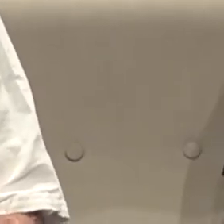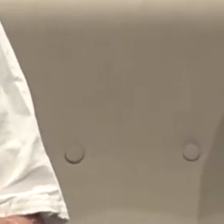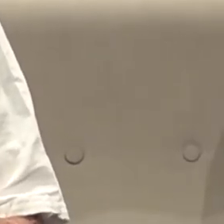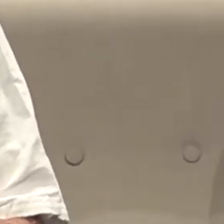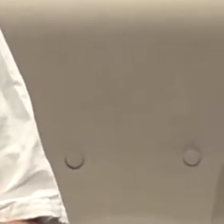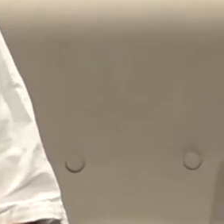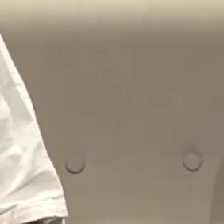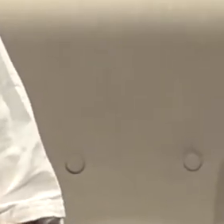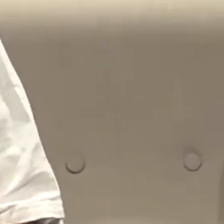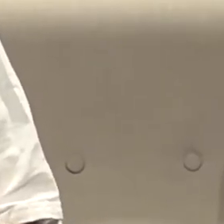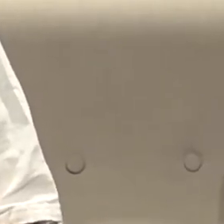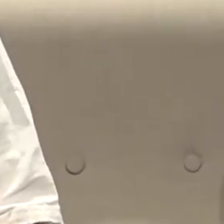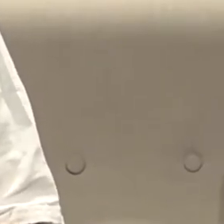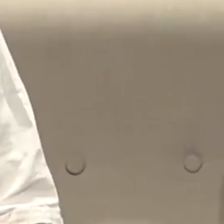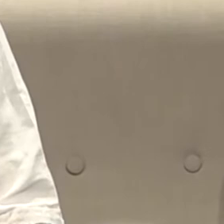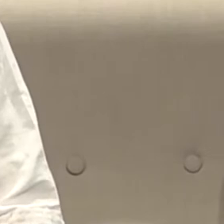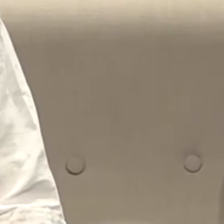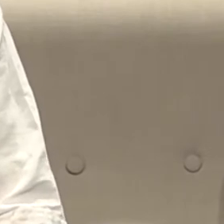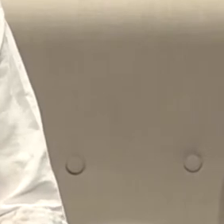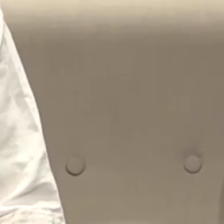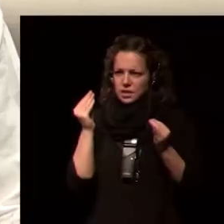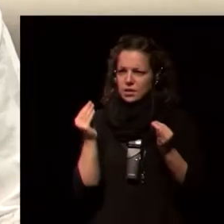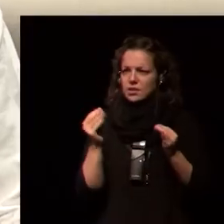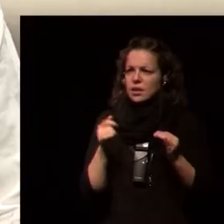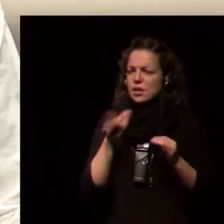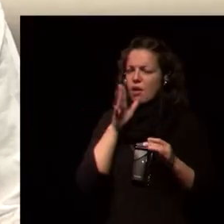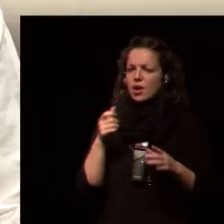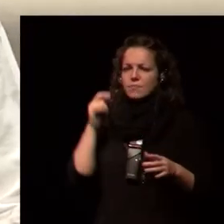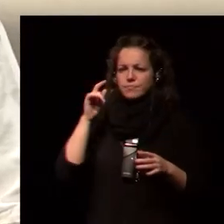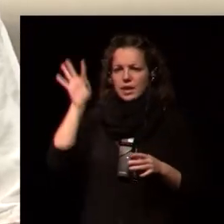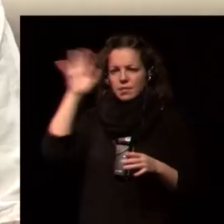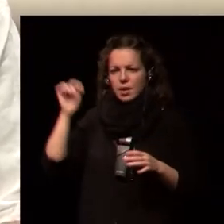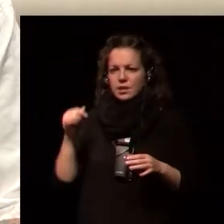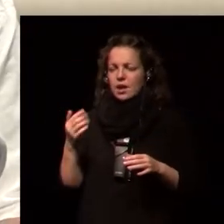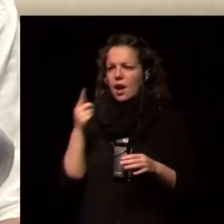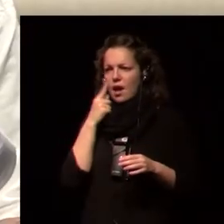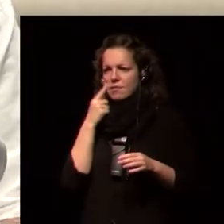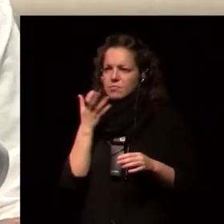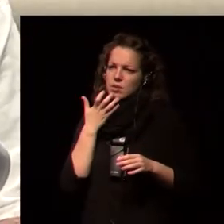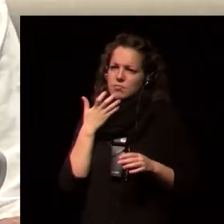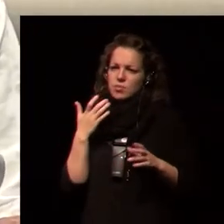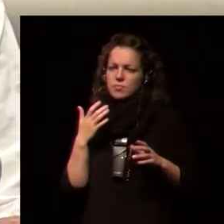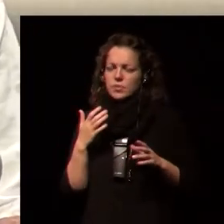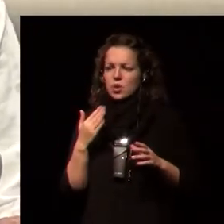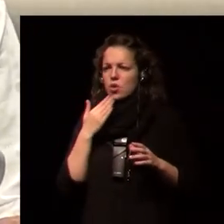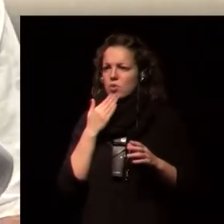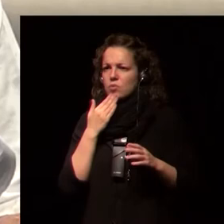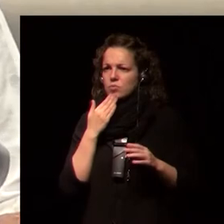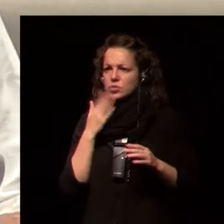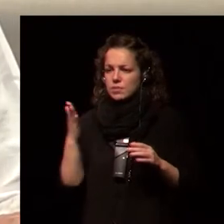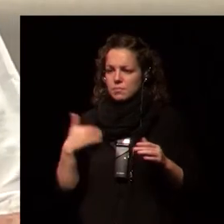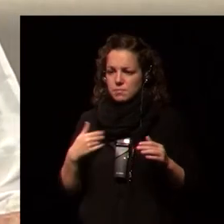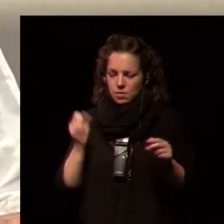eso, pero vamos a pensar durante un momento y vamos a intentar imaginar las distintas capas que existen entre